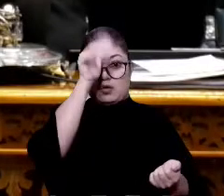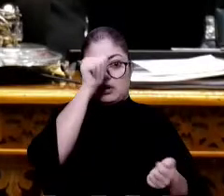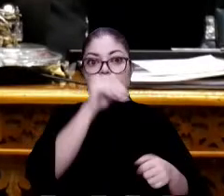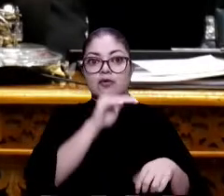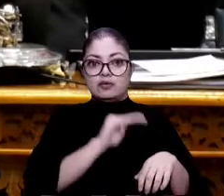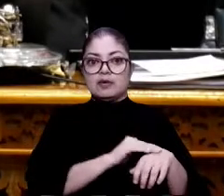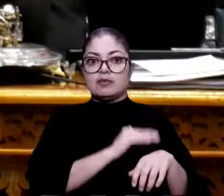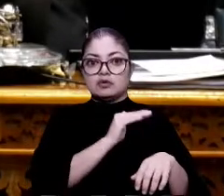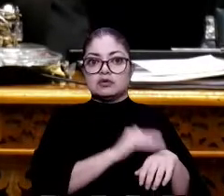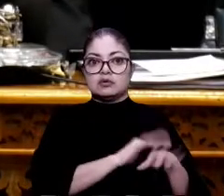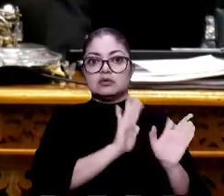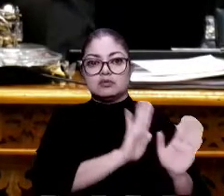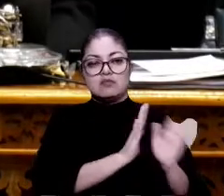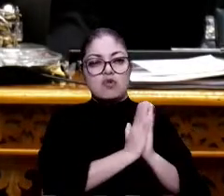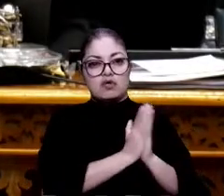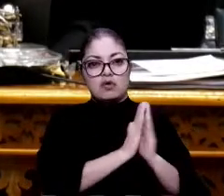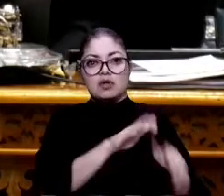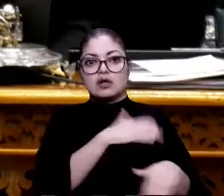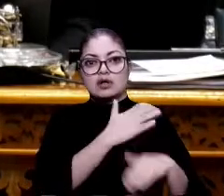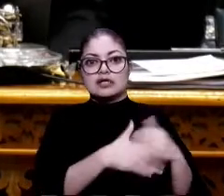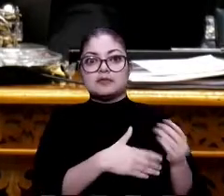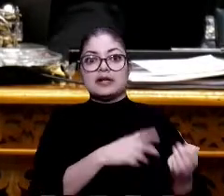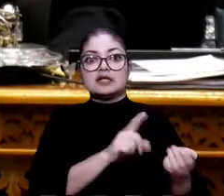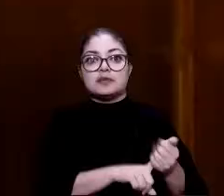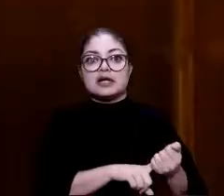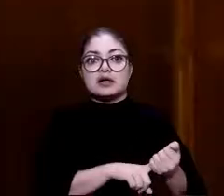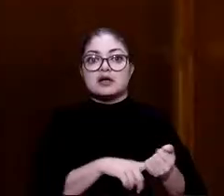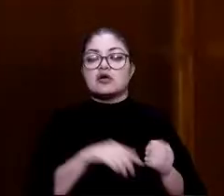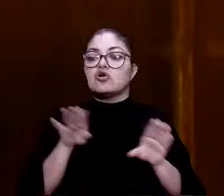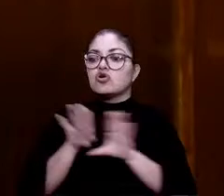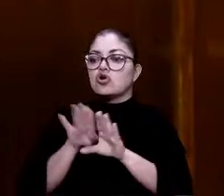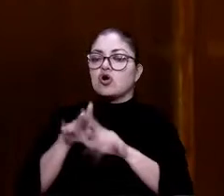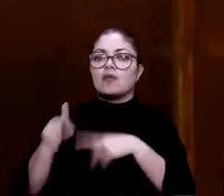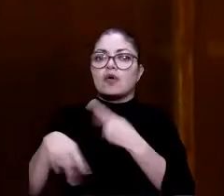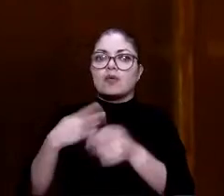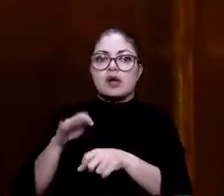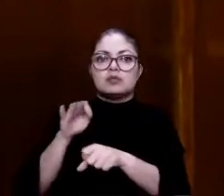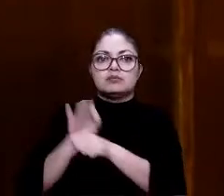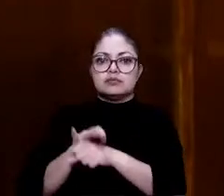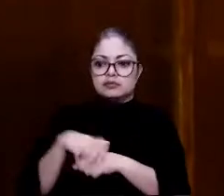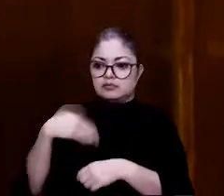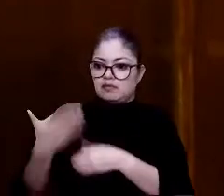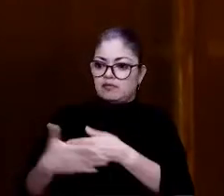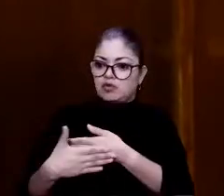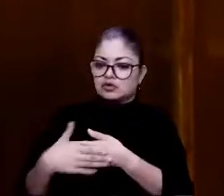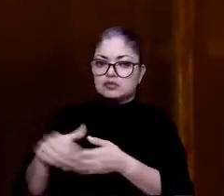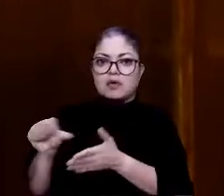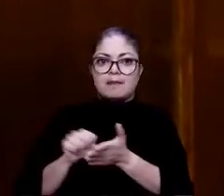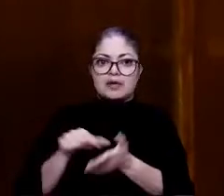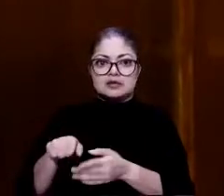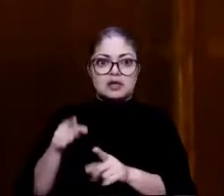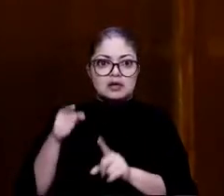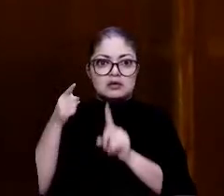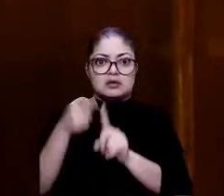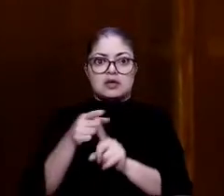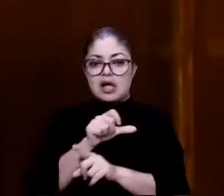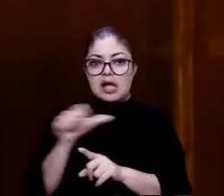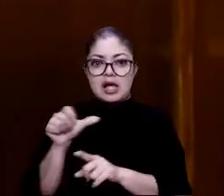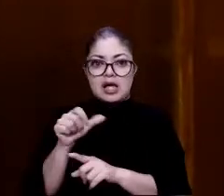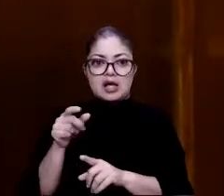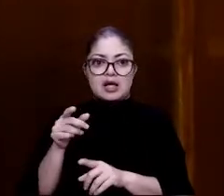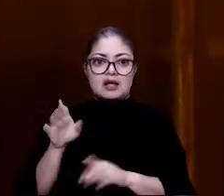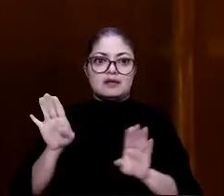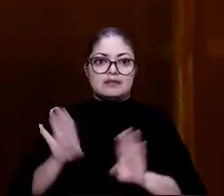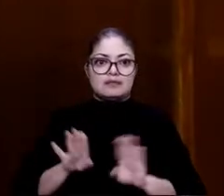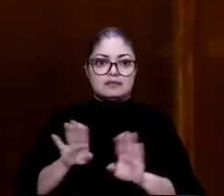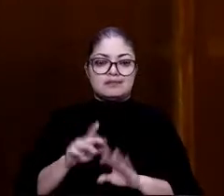me permite soberanía. Concluir, por favor, concluya. ¿Cómo va a garantizar que sus acciones en los próximos meses no estarán enfocadas exclusivamente